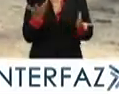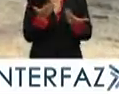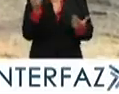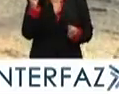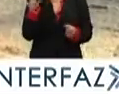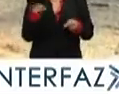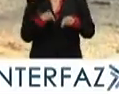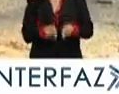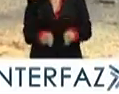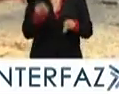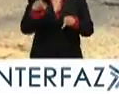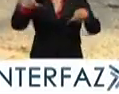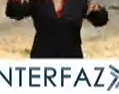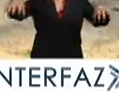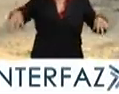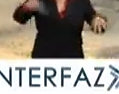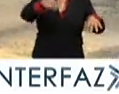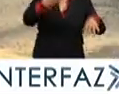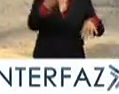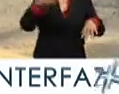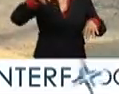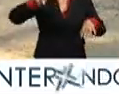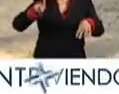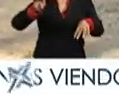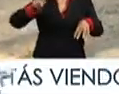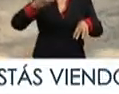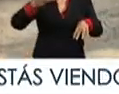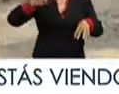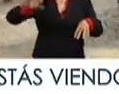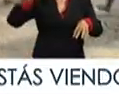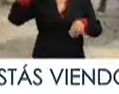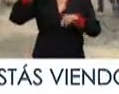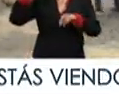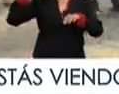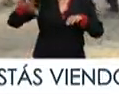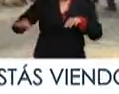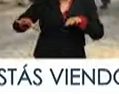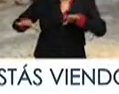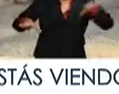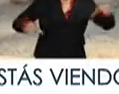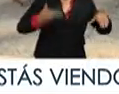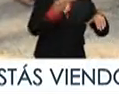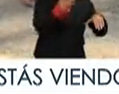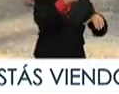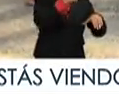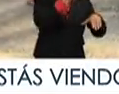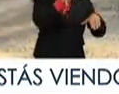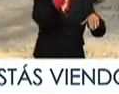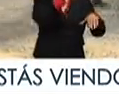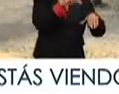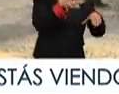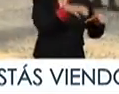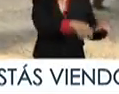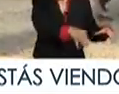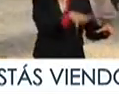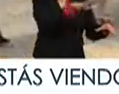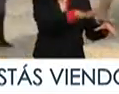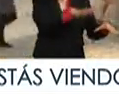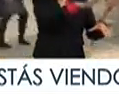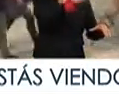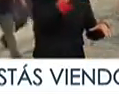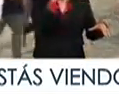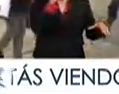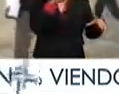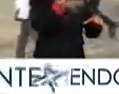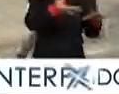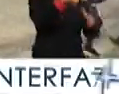cabo al mismo momento, al mismo tiempo, en hip hop, que podemos ver aquí a mis espaldas, el xolo que estábamos viendo ahí en esas